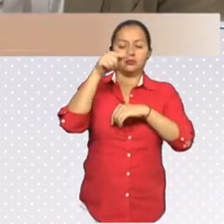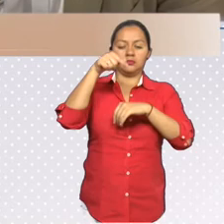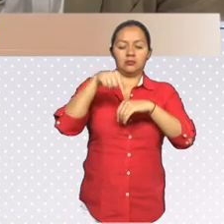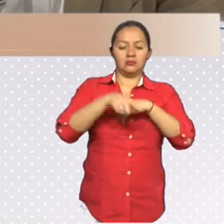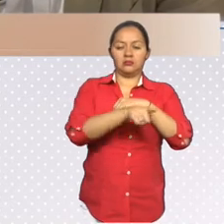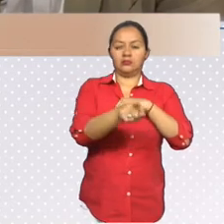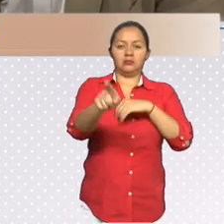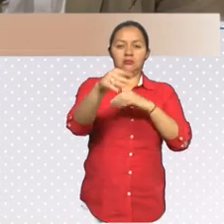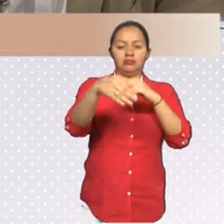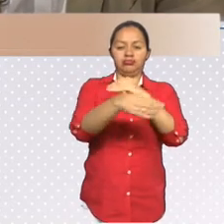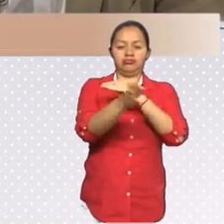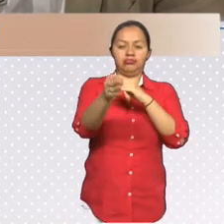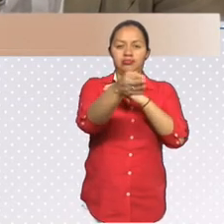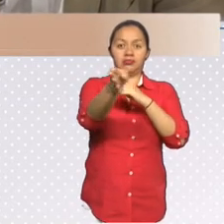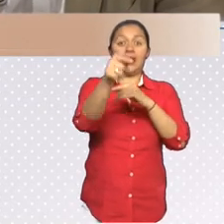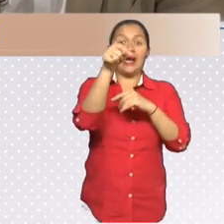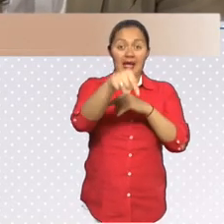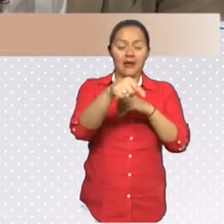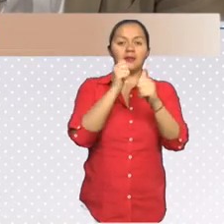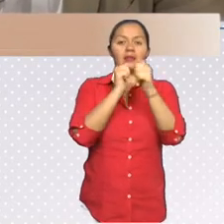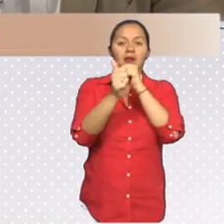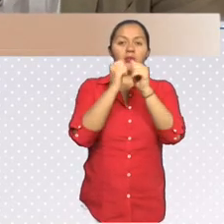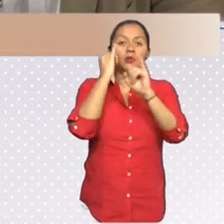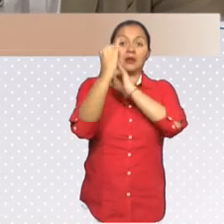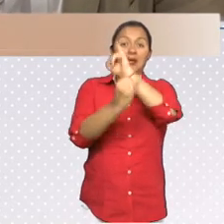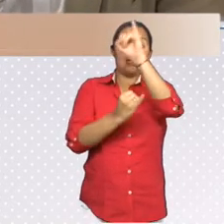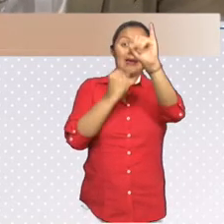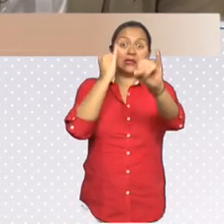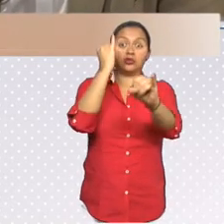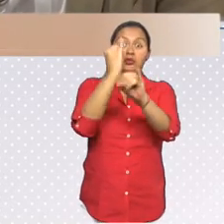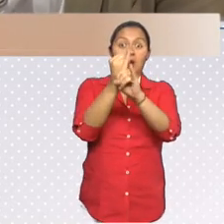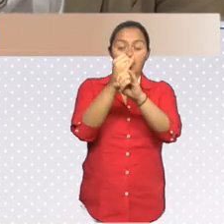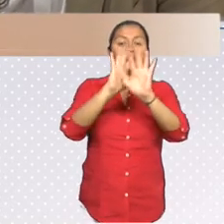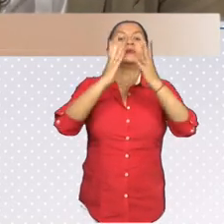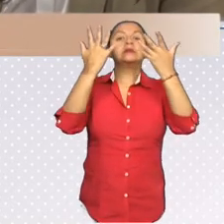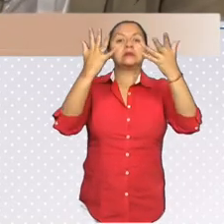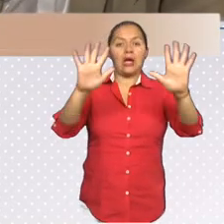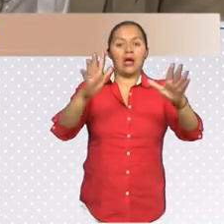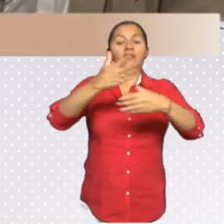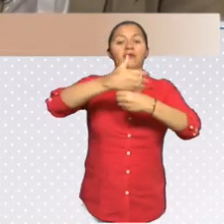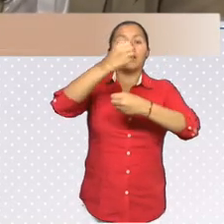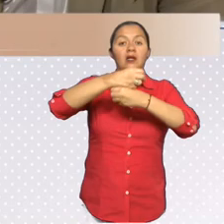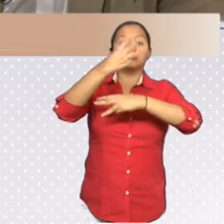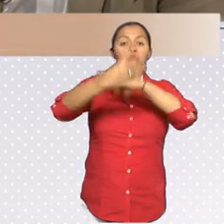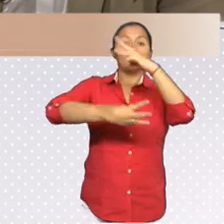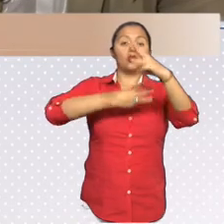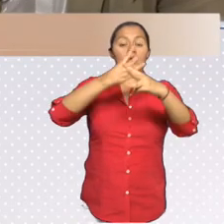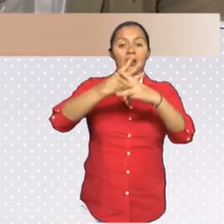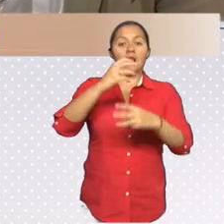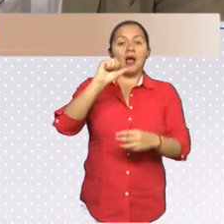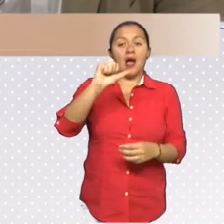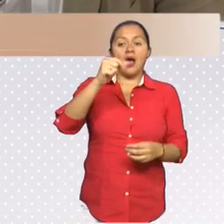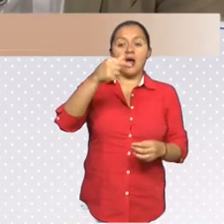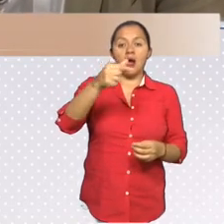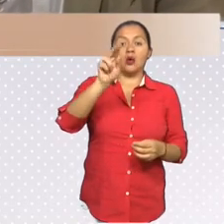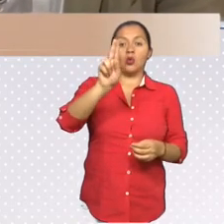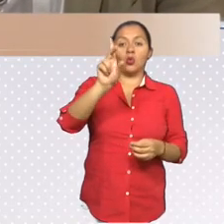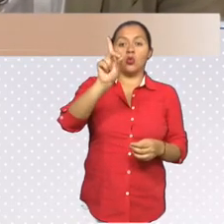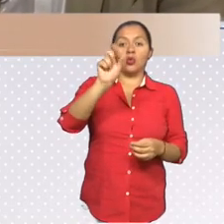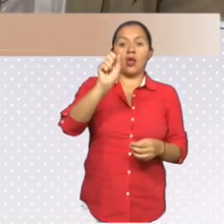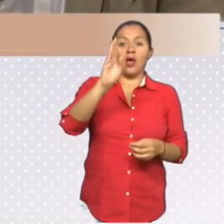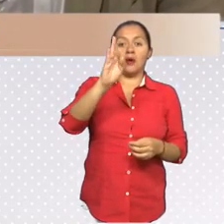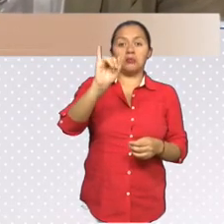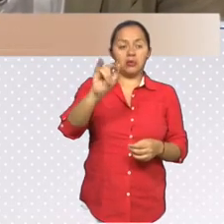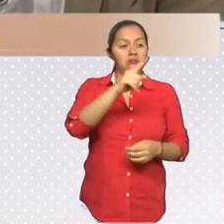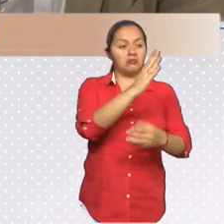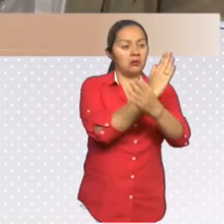dónde apuntar. Entonces, eso es un deporte que a nivel internacional, el presidente de esta Federación Mundial en Abu Dhabi, que tuvimos una asamblea, se acercó y dijo,